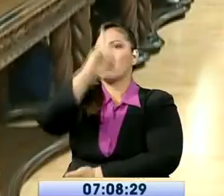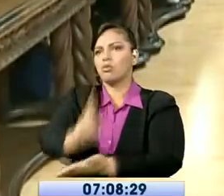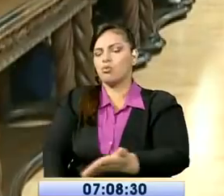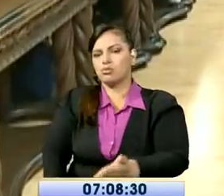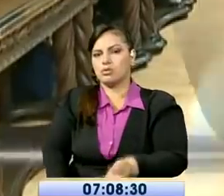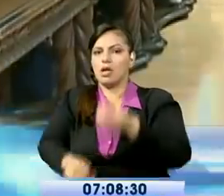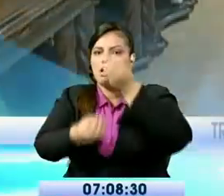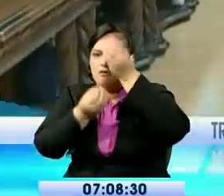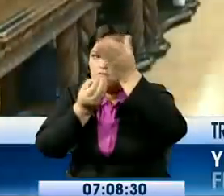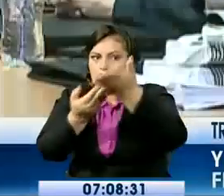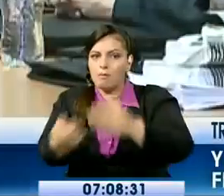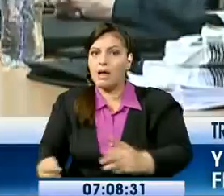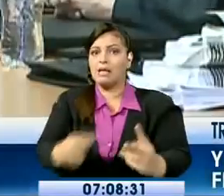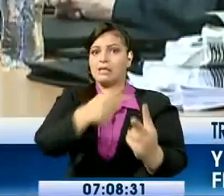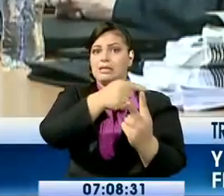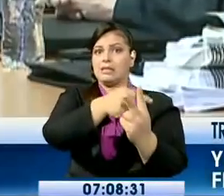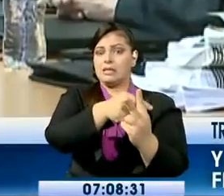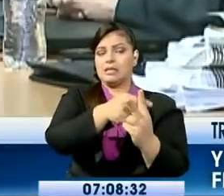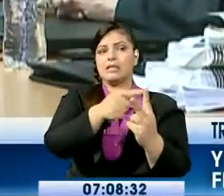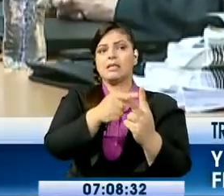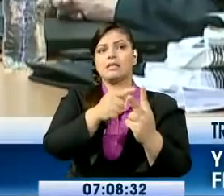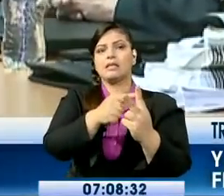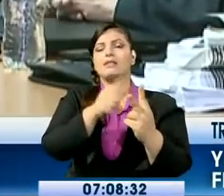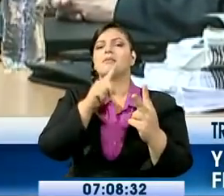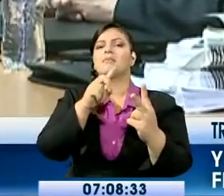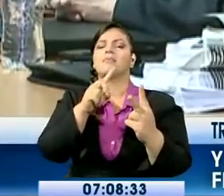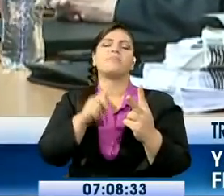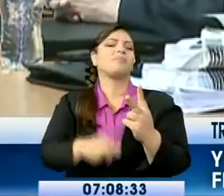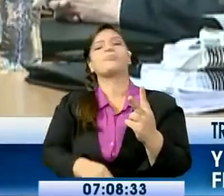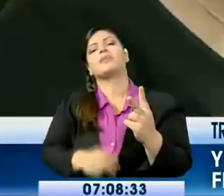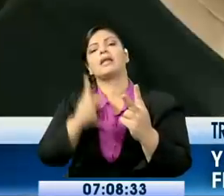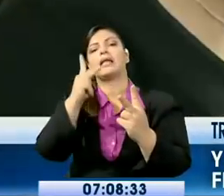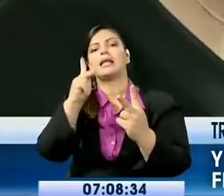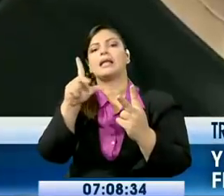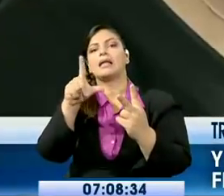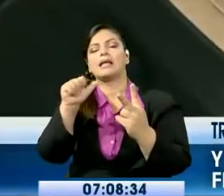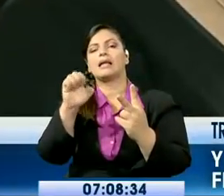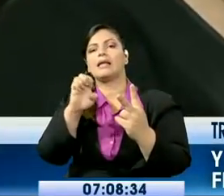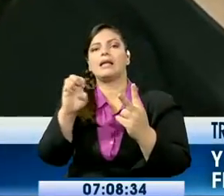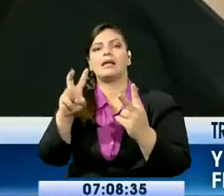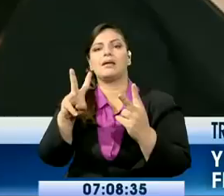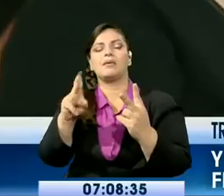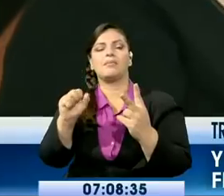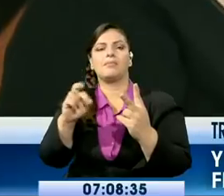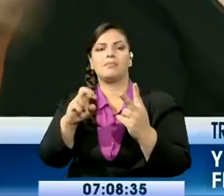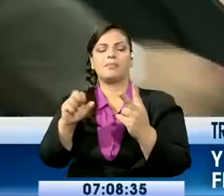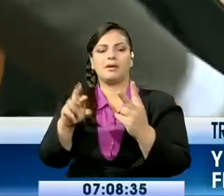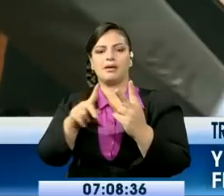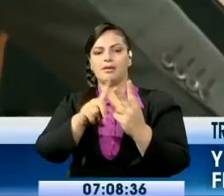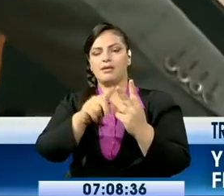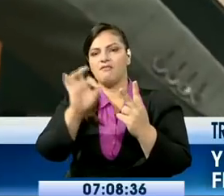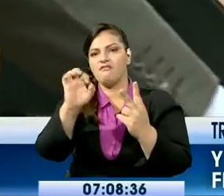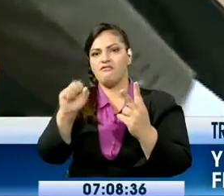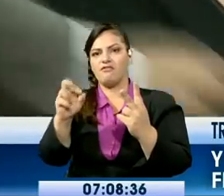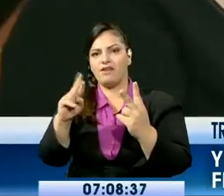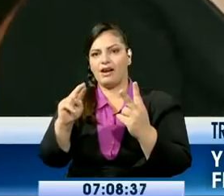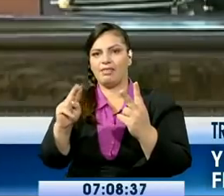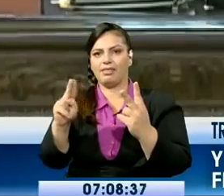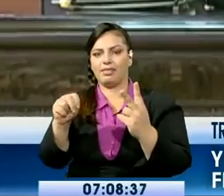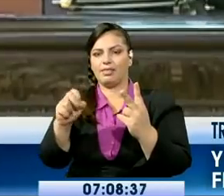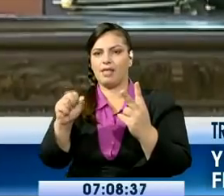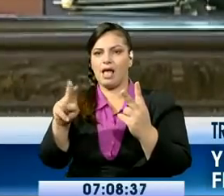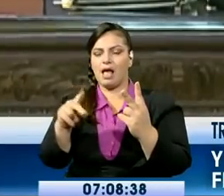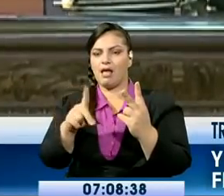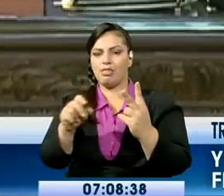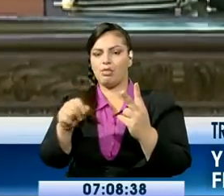En la audiencia de juzgamiento en contra de Fernando Villavicencio y Kleber Jiménez, la fiscal general subrogante Tania Moreno se abstuvo de acusarlos. En